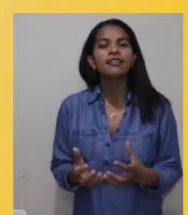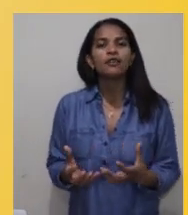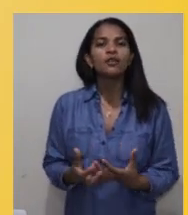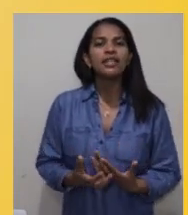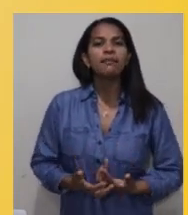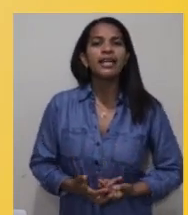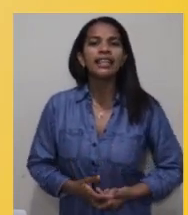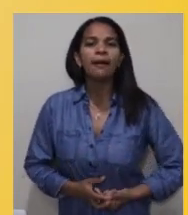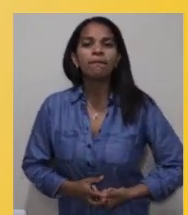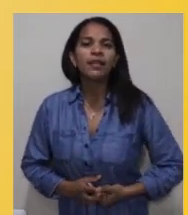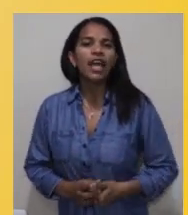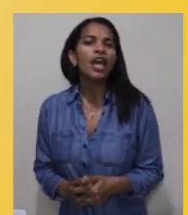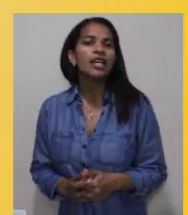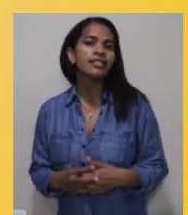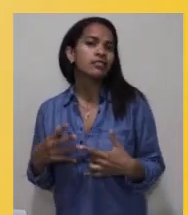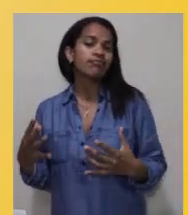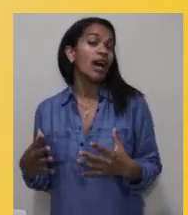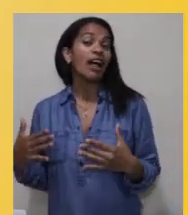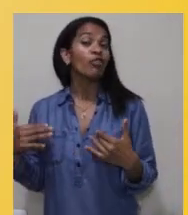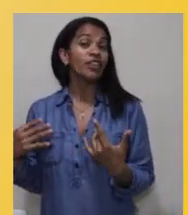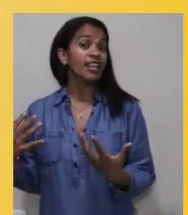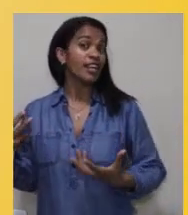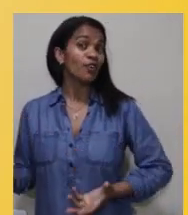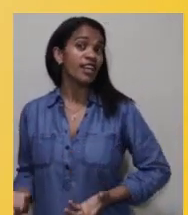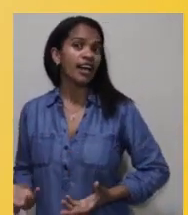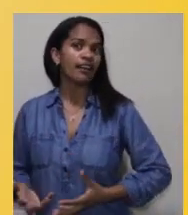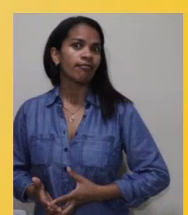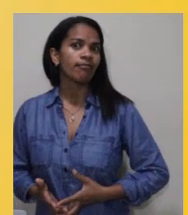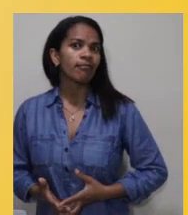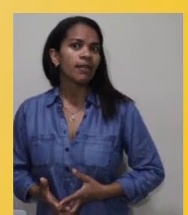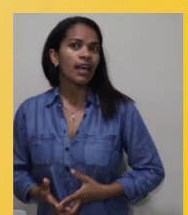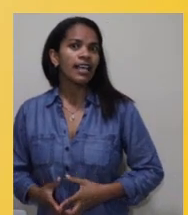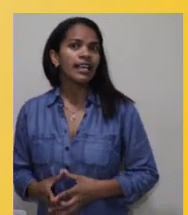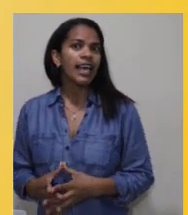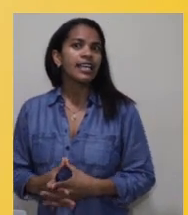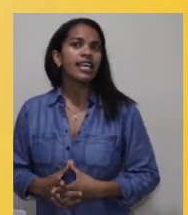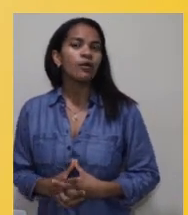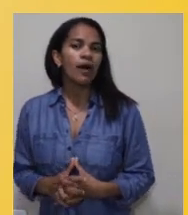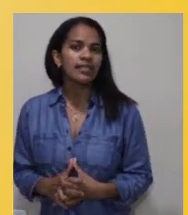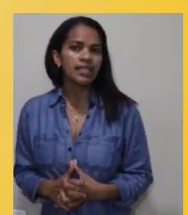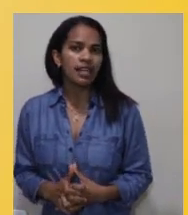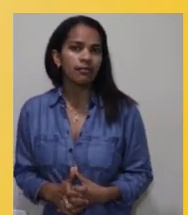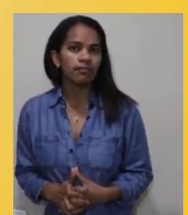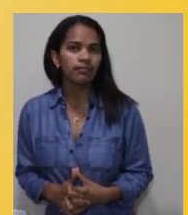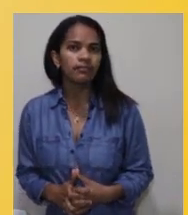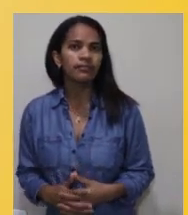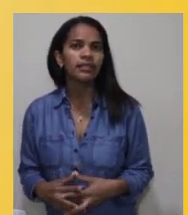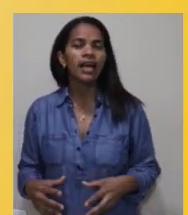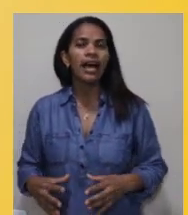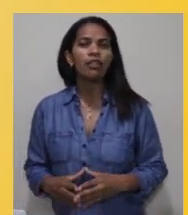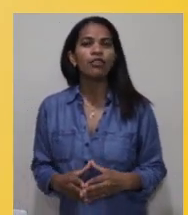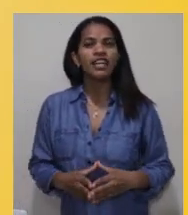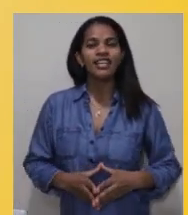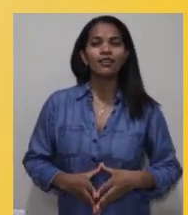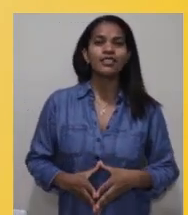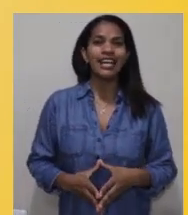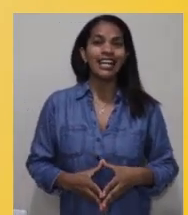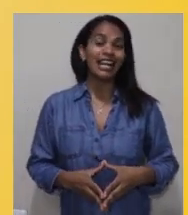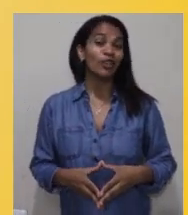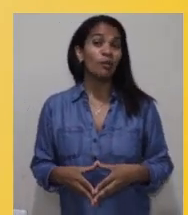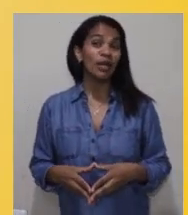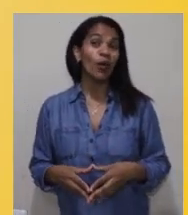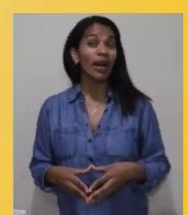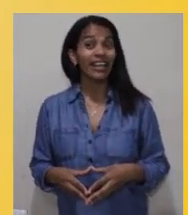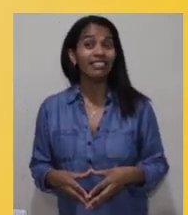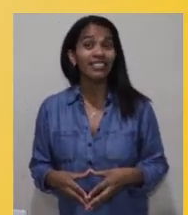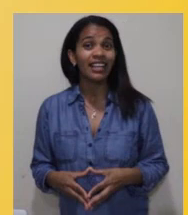la fijación de una meta es ¿a dónde quiero llegar? ¿Qué quiero hacer? ¿A dónde quiero estar